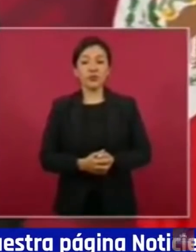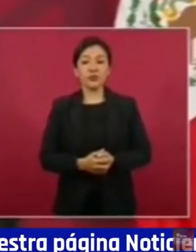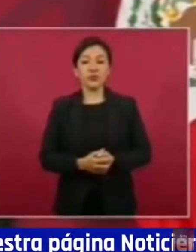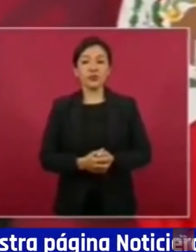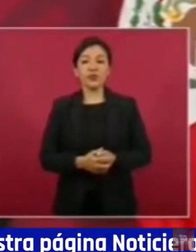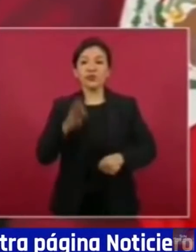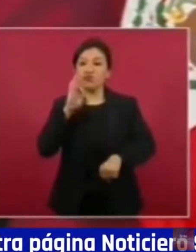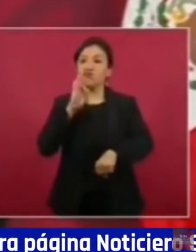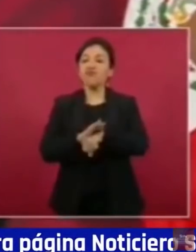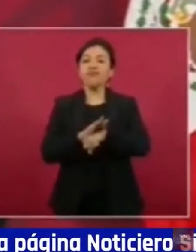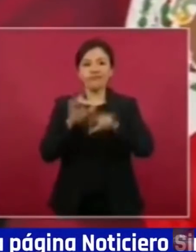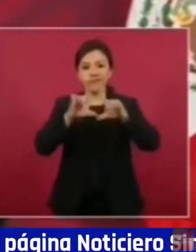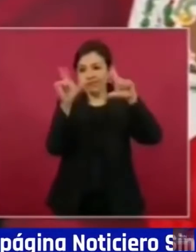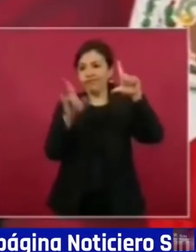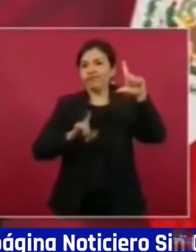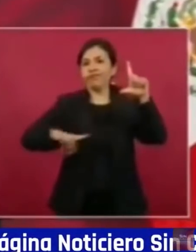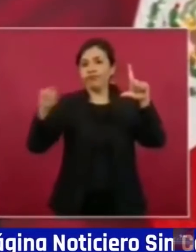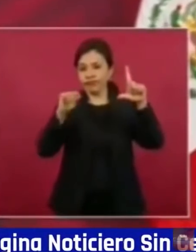patriota,